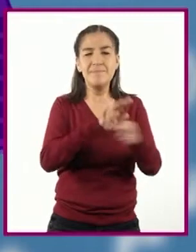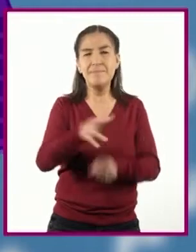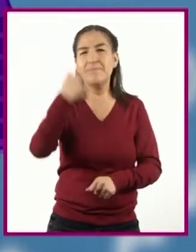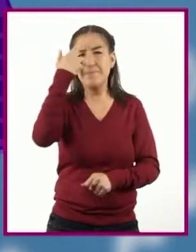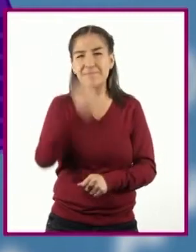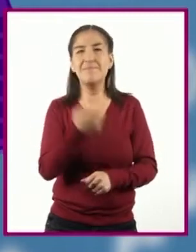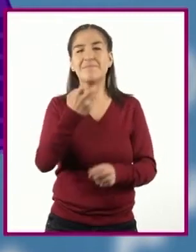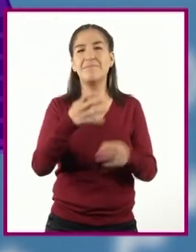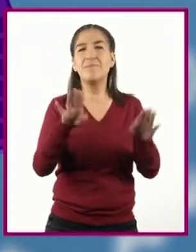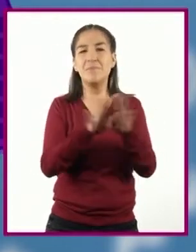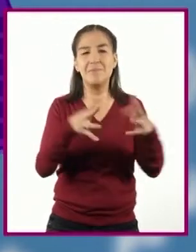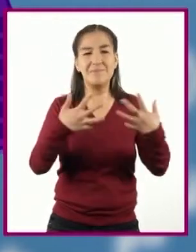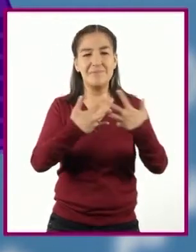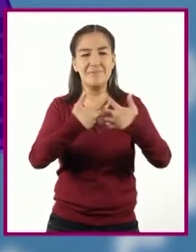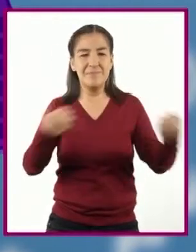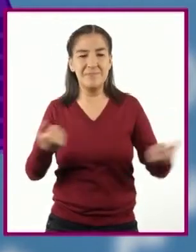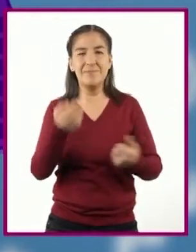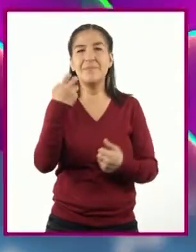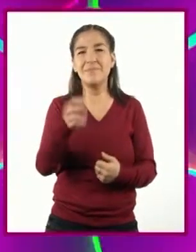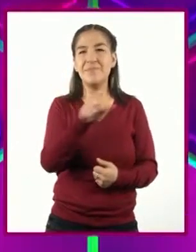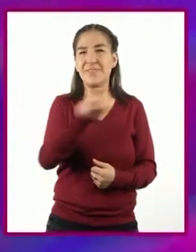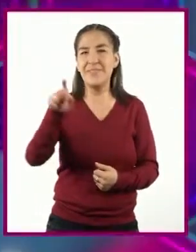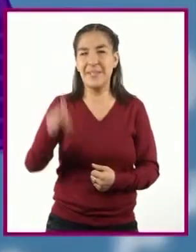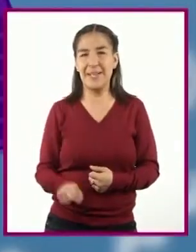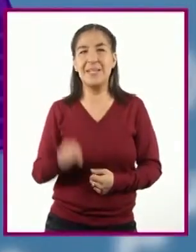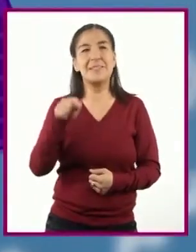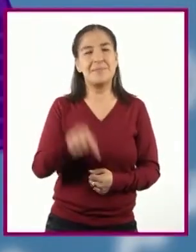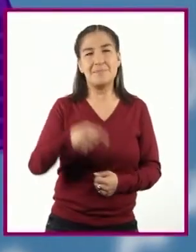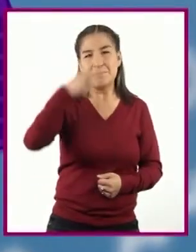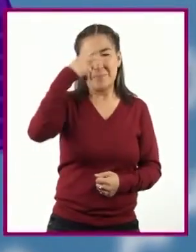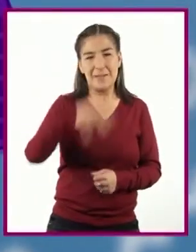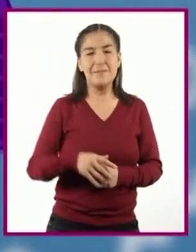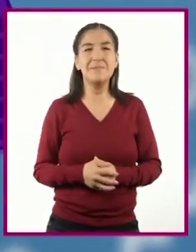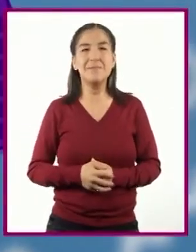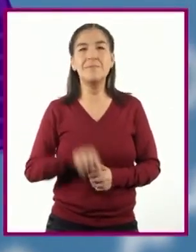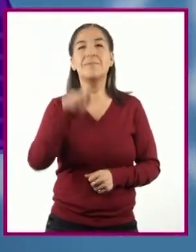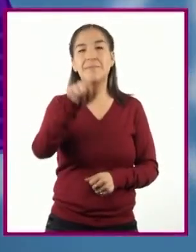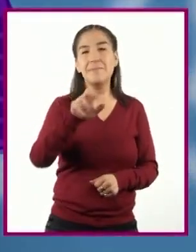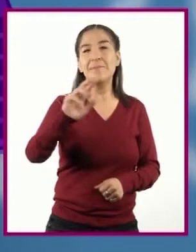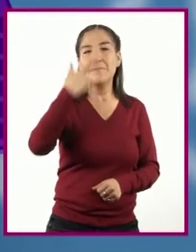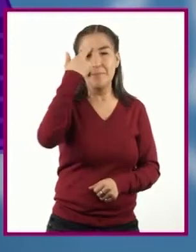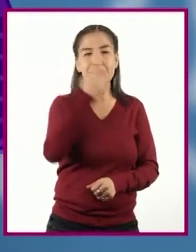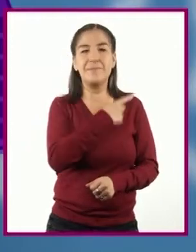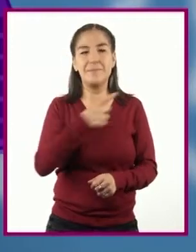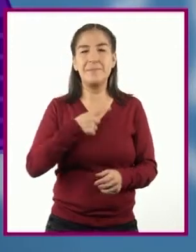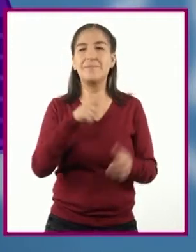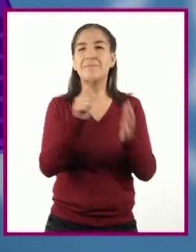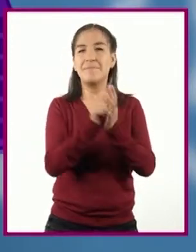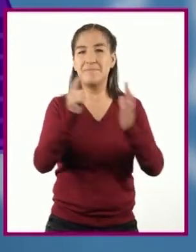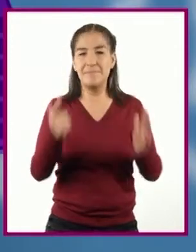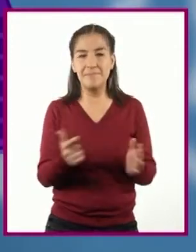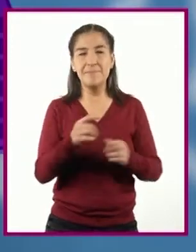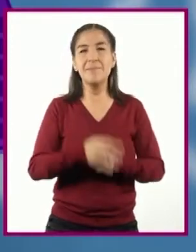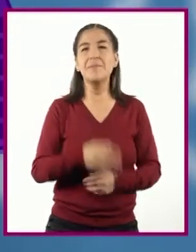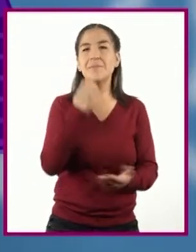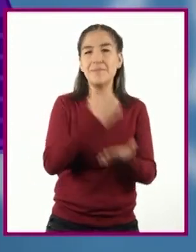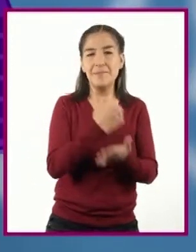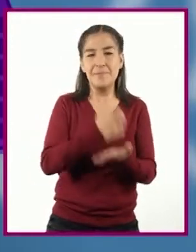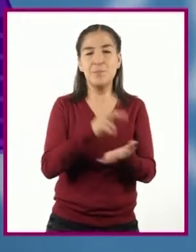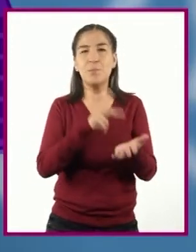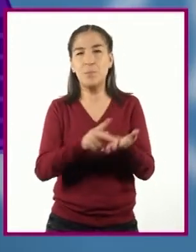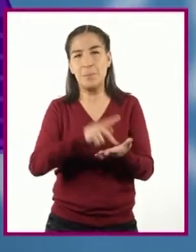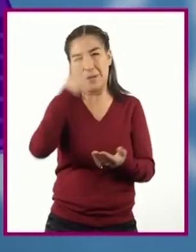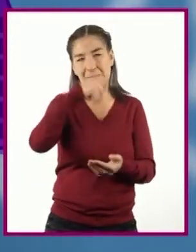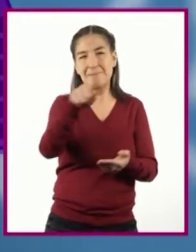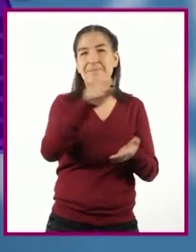la separación de Texas del territorio mexicano. Recuerden tener a la mano su libro de texto, cuaderno y bolígrafo